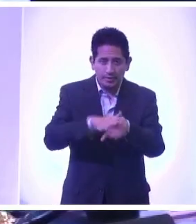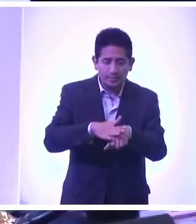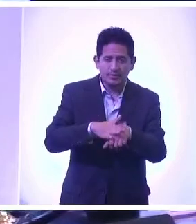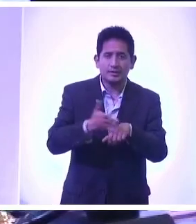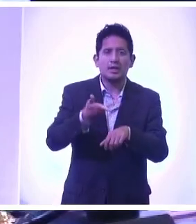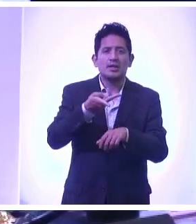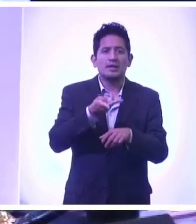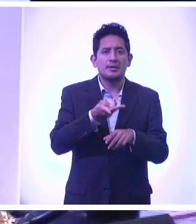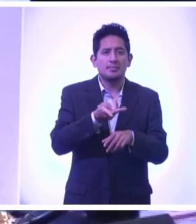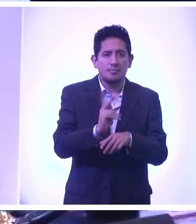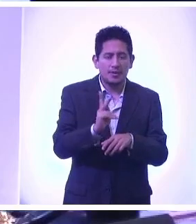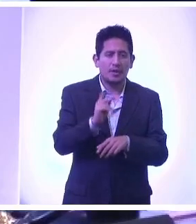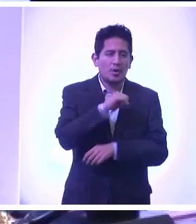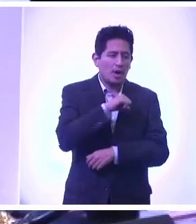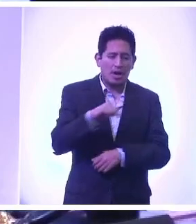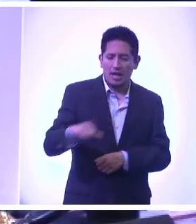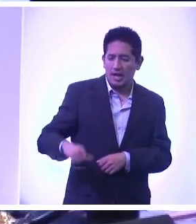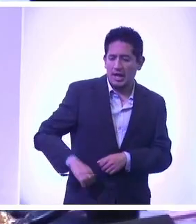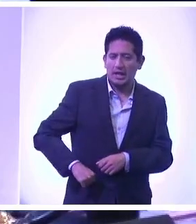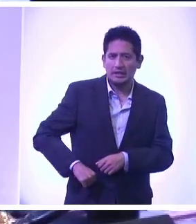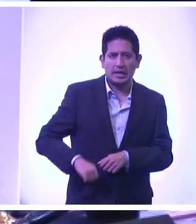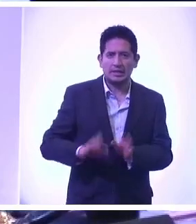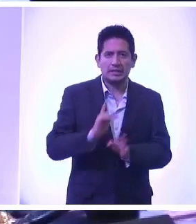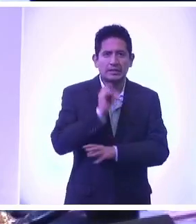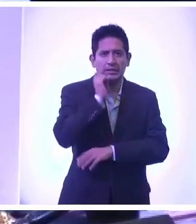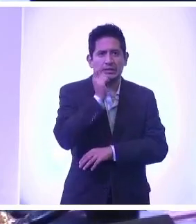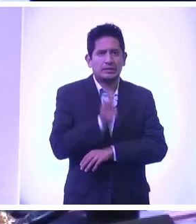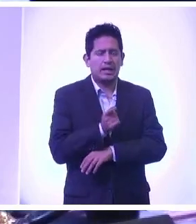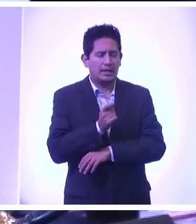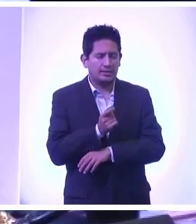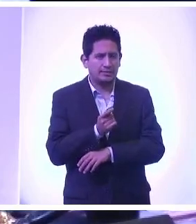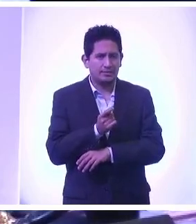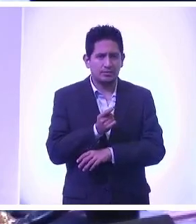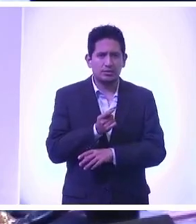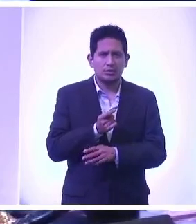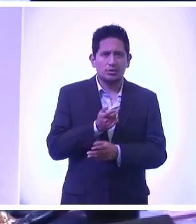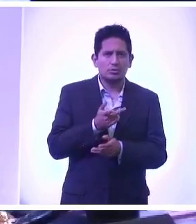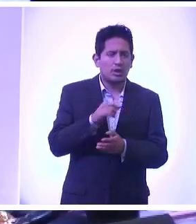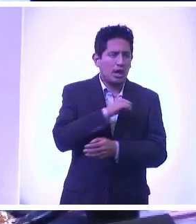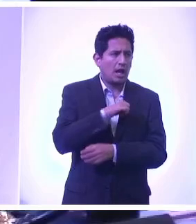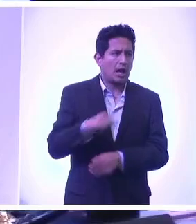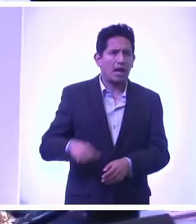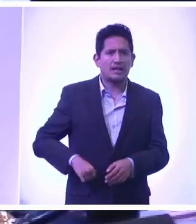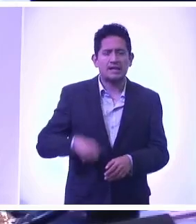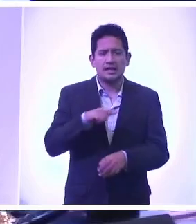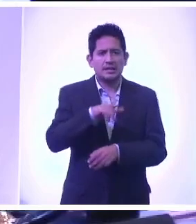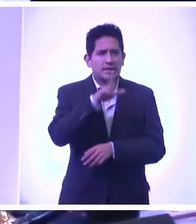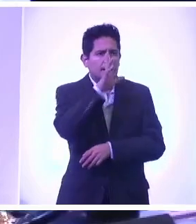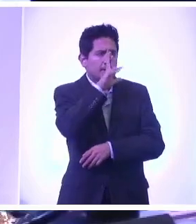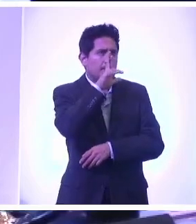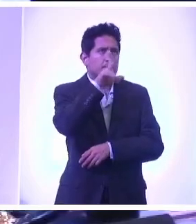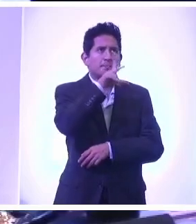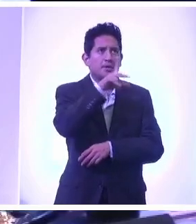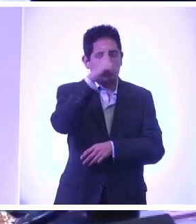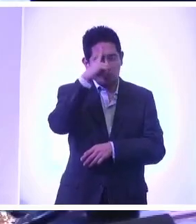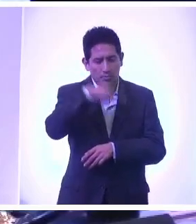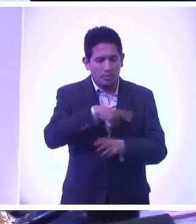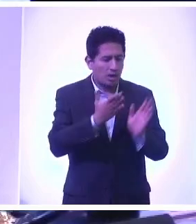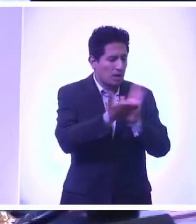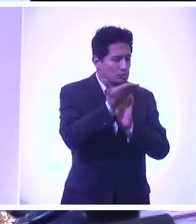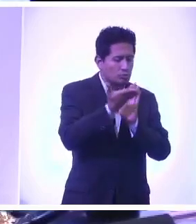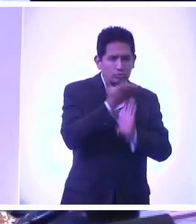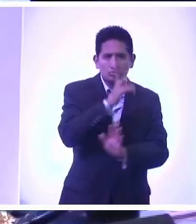alcalde la imagen para lo que fue electo o sea también seamos Francos El Alcalde no tiene que ser el mejor en construcción en